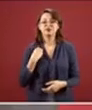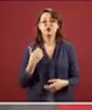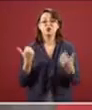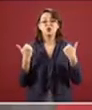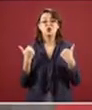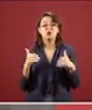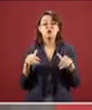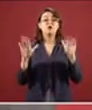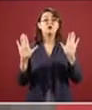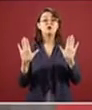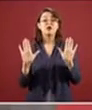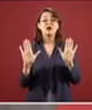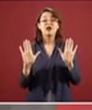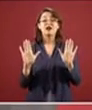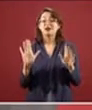estarían presentando